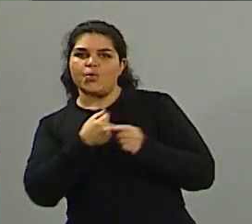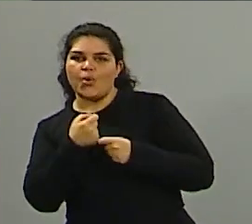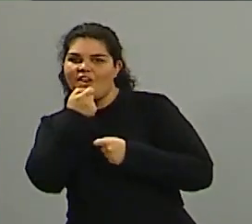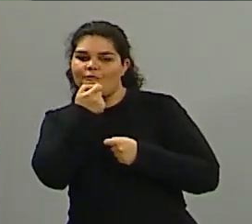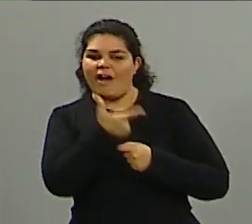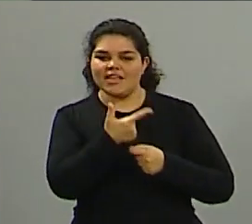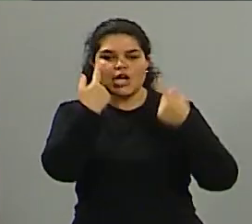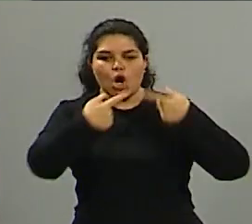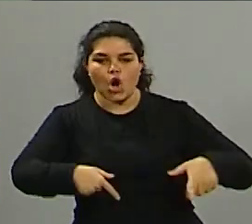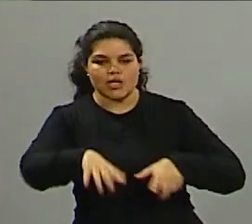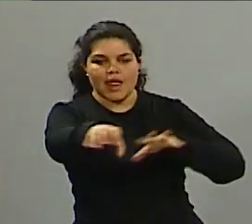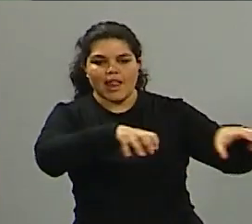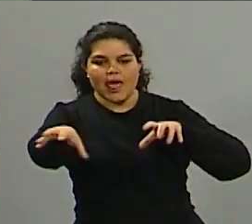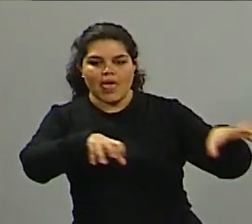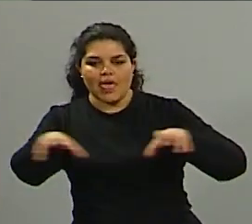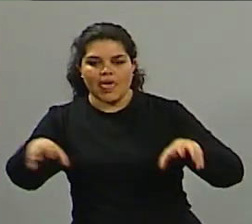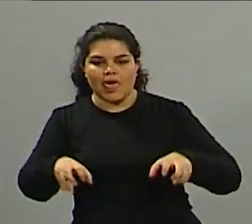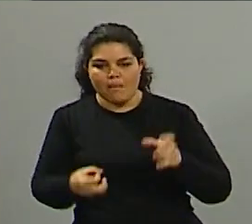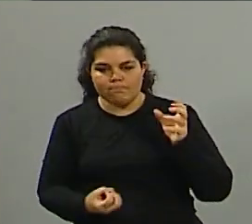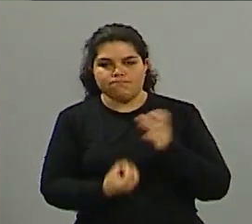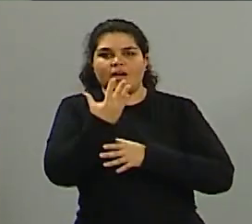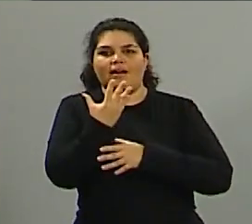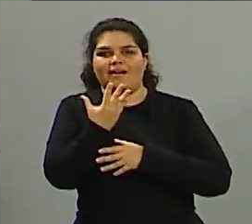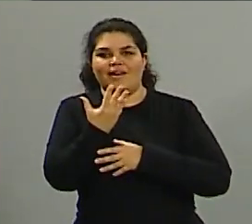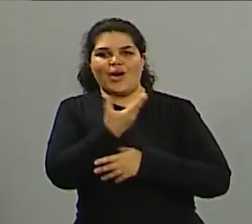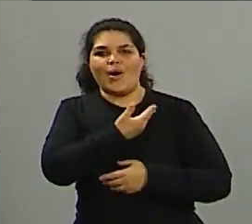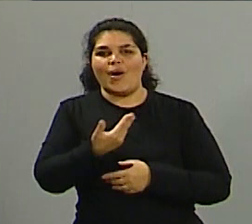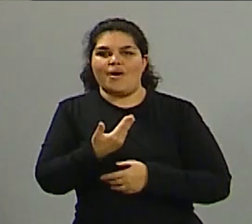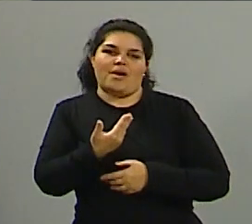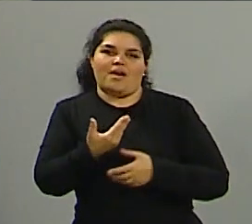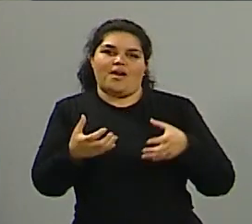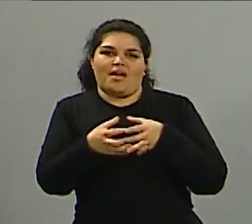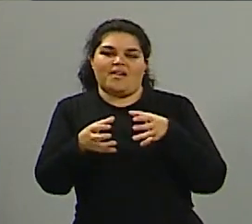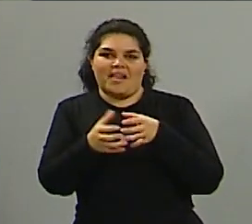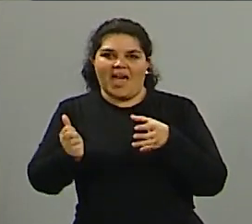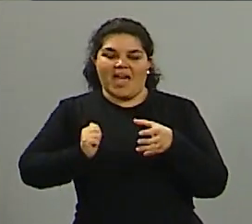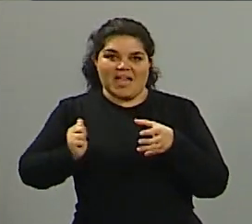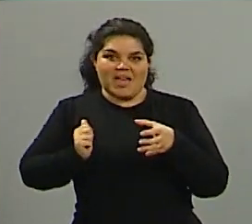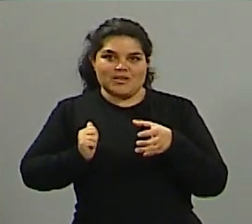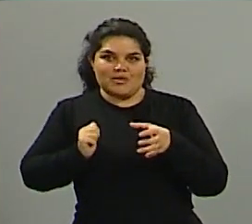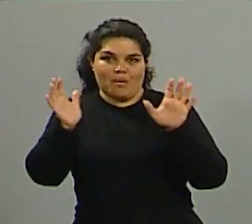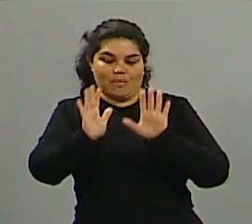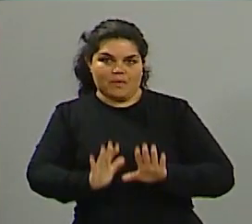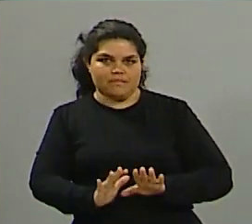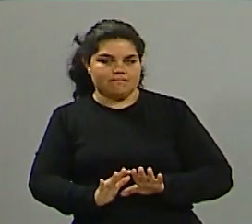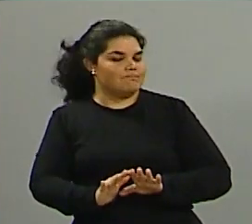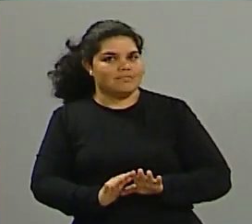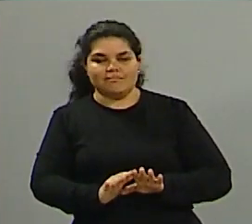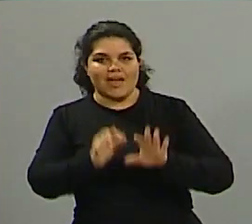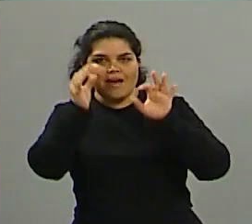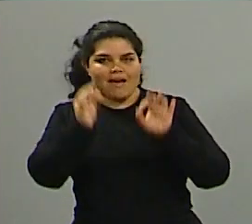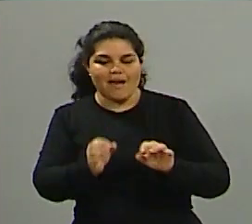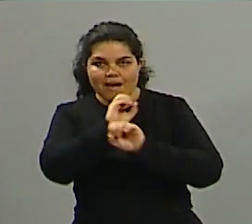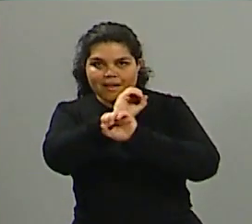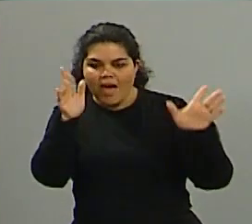los recursos para la formación del ejército, ¿no? Su objetivo, creo que lo tiene claro, es Lima. Hay que romper con Lima por medio de